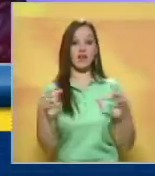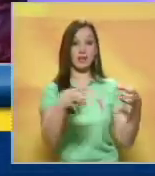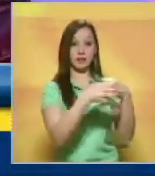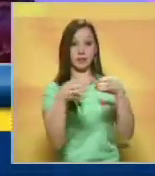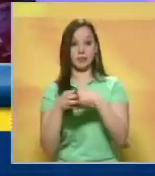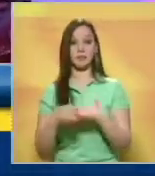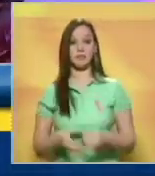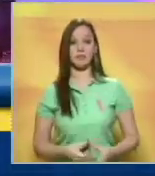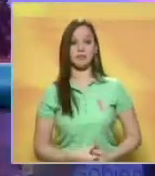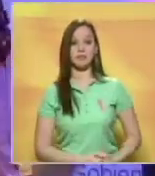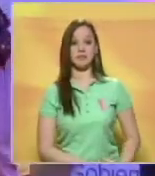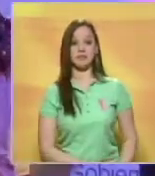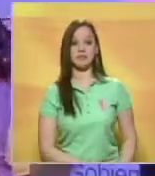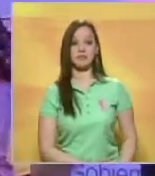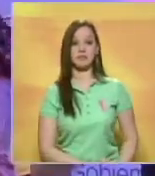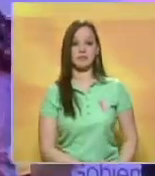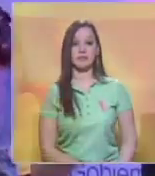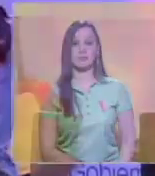género.